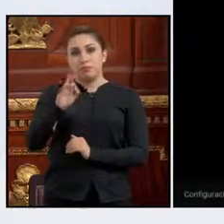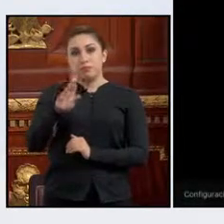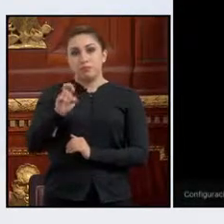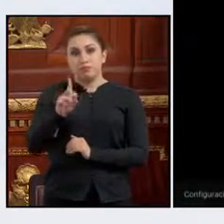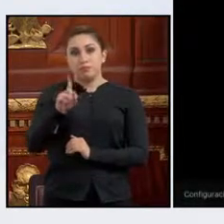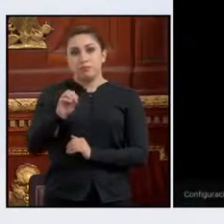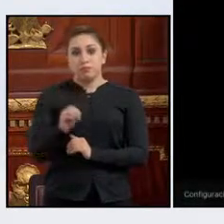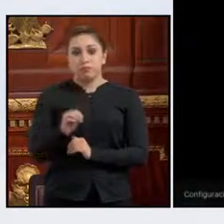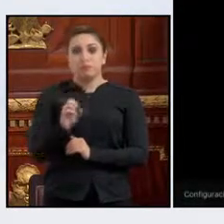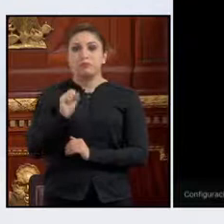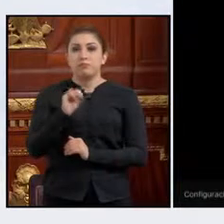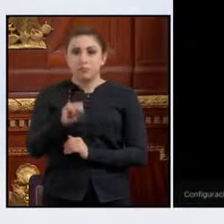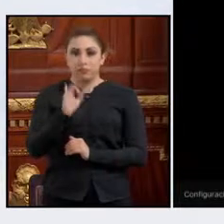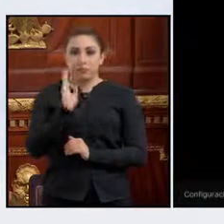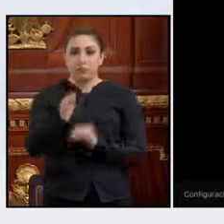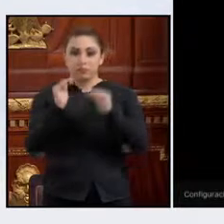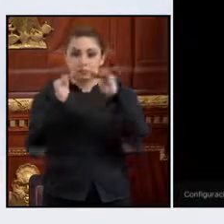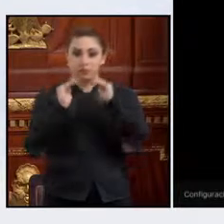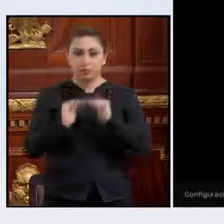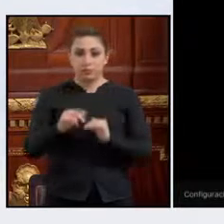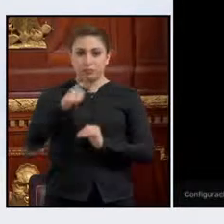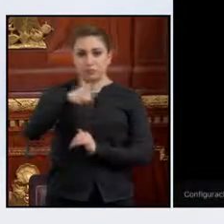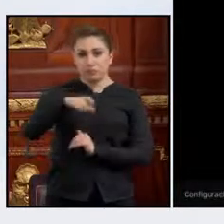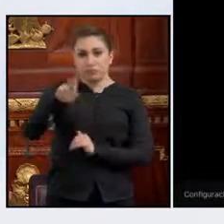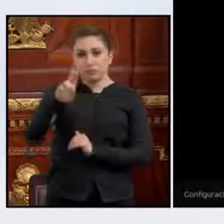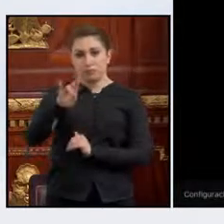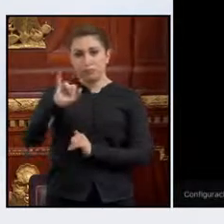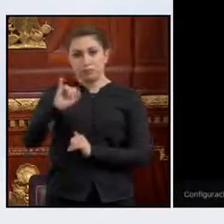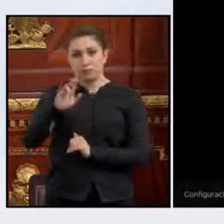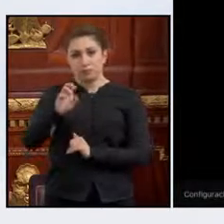Paredes Alfredo, a favor. Quiroga Anguiano Gabriela.